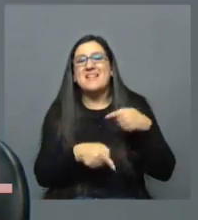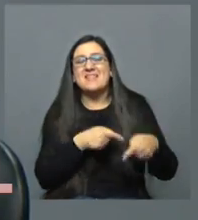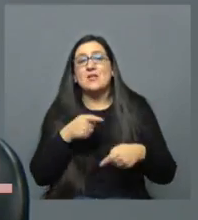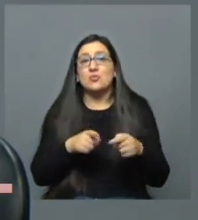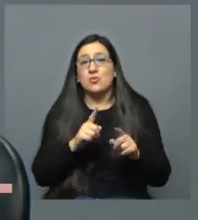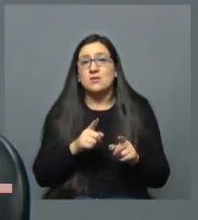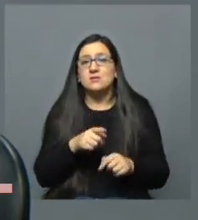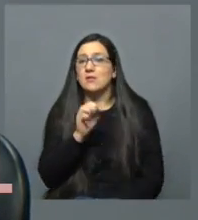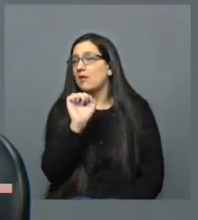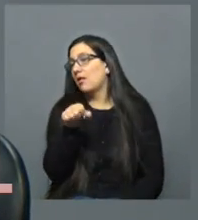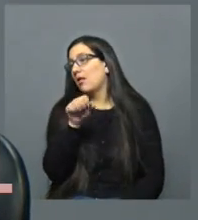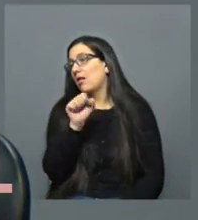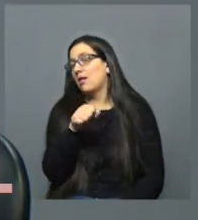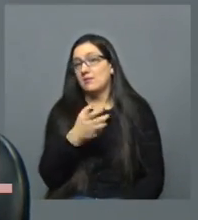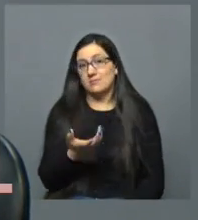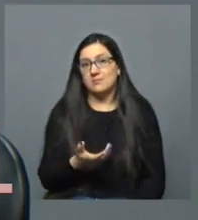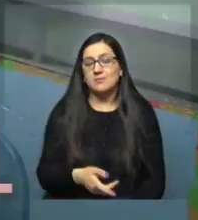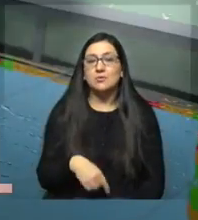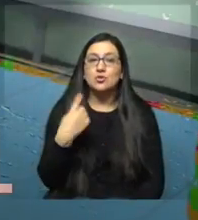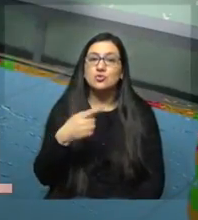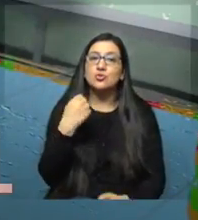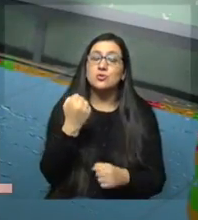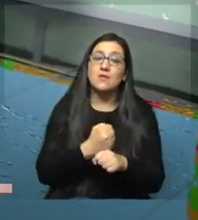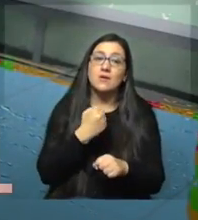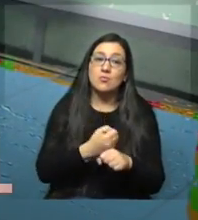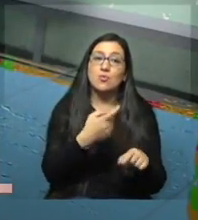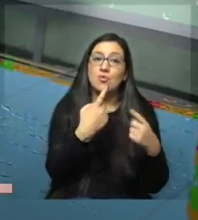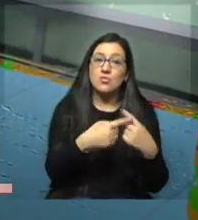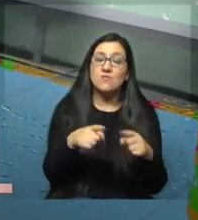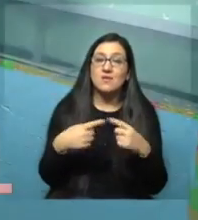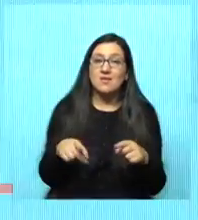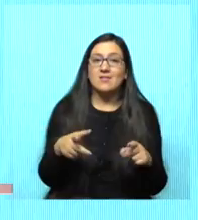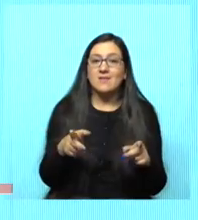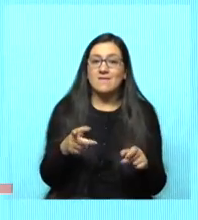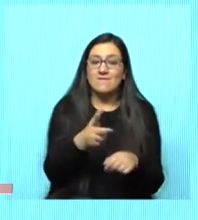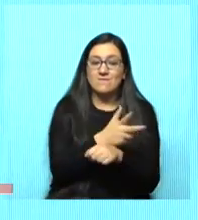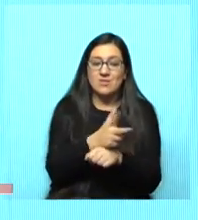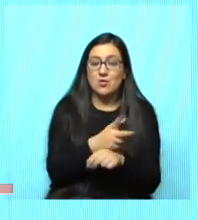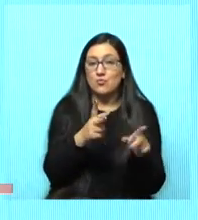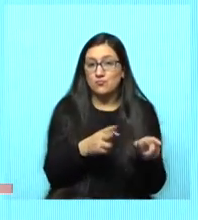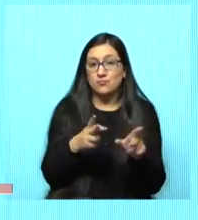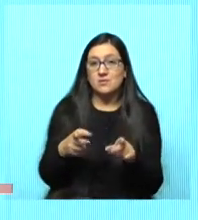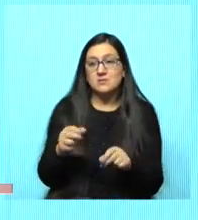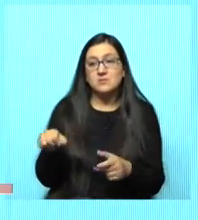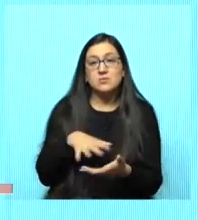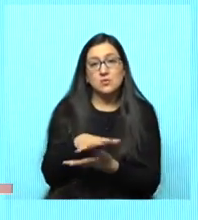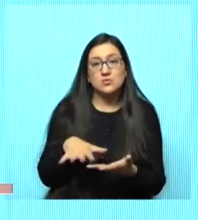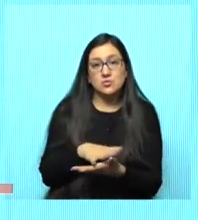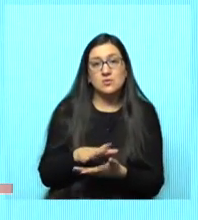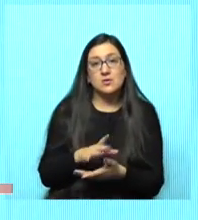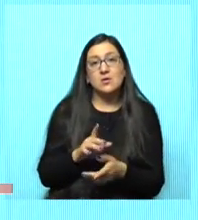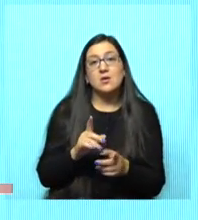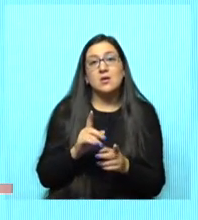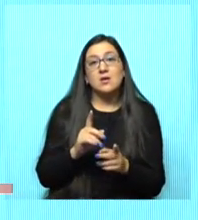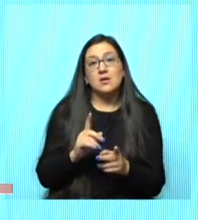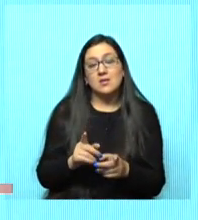adolescentes? Sí, en realidad nosotros trabajamos con diferentes, bueno, cortometrajes y situaciones en las que, sí, obvio, tenemos que dar un